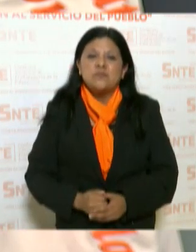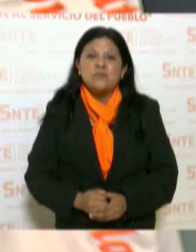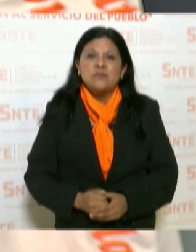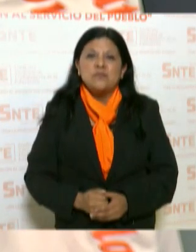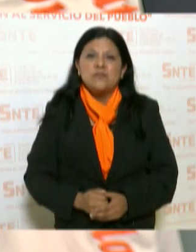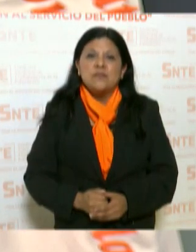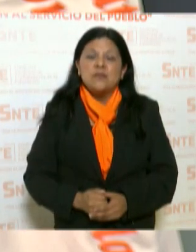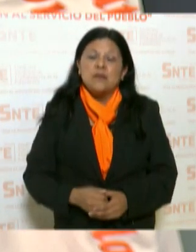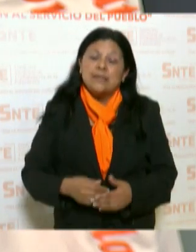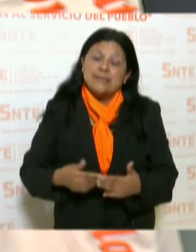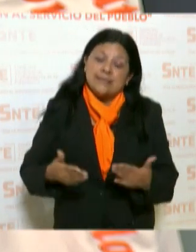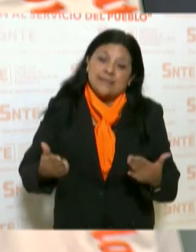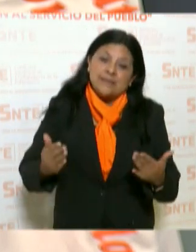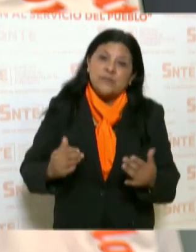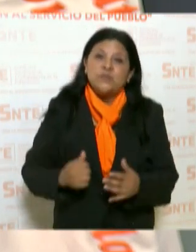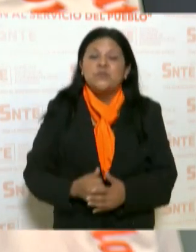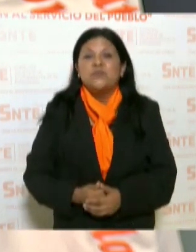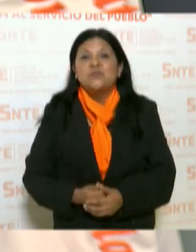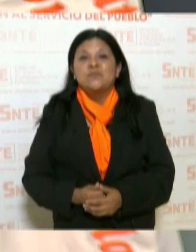aún con